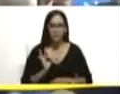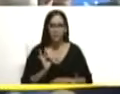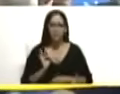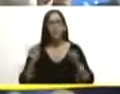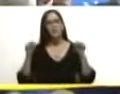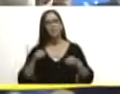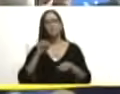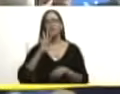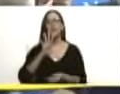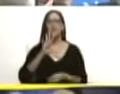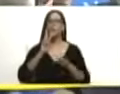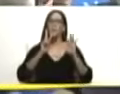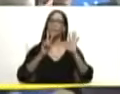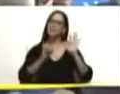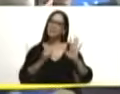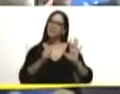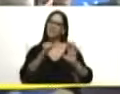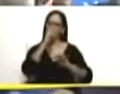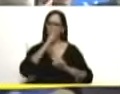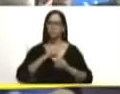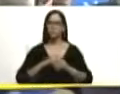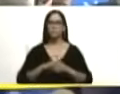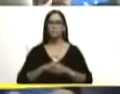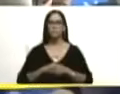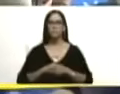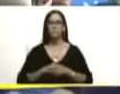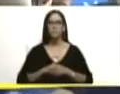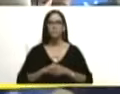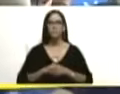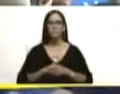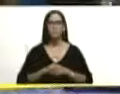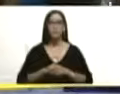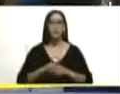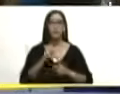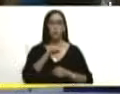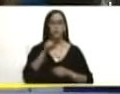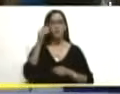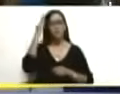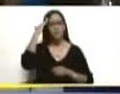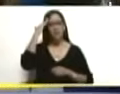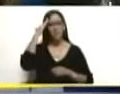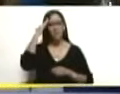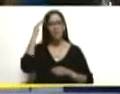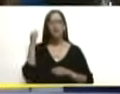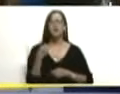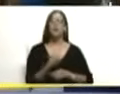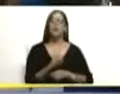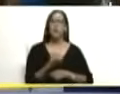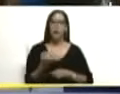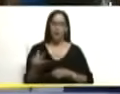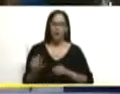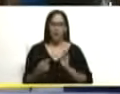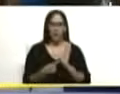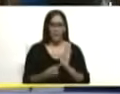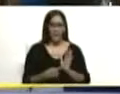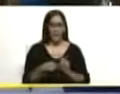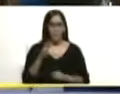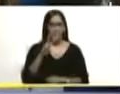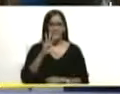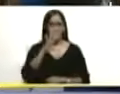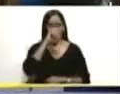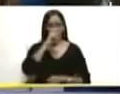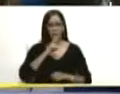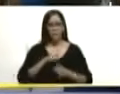estos 526 años. Y ustedes saben cuánto representa estos 25